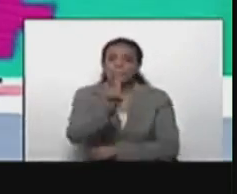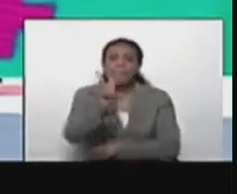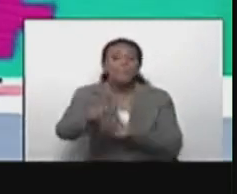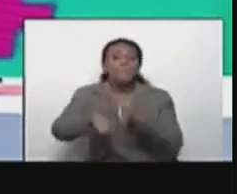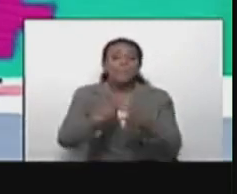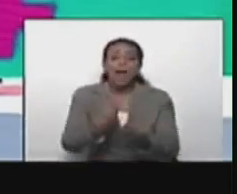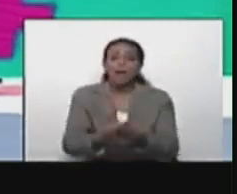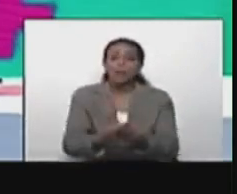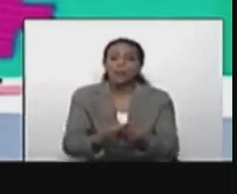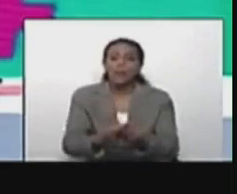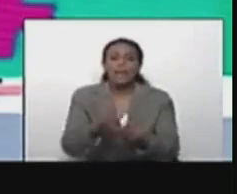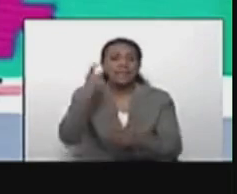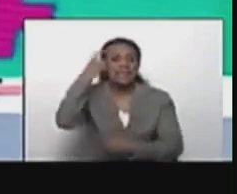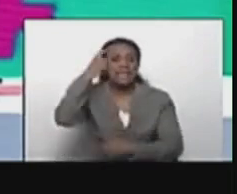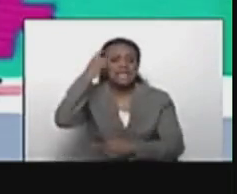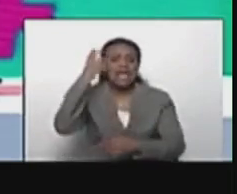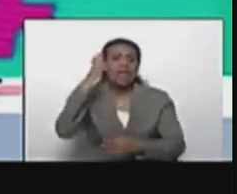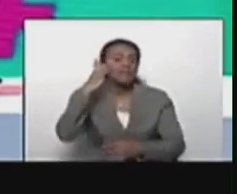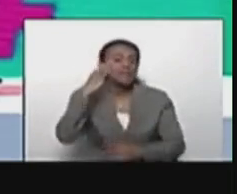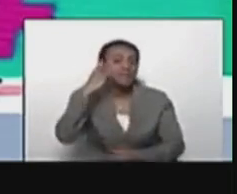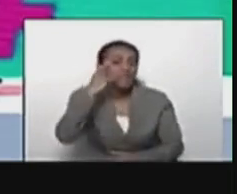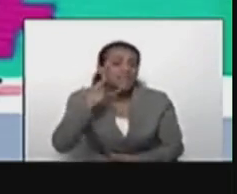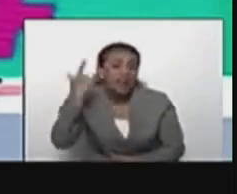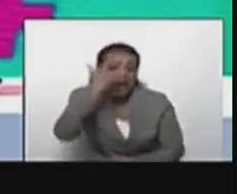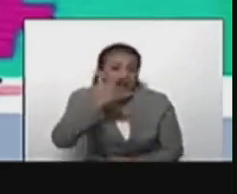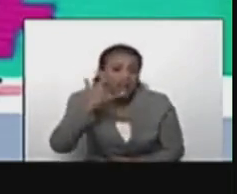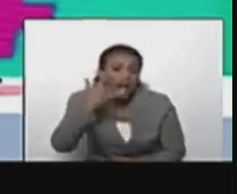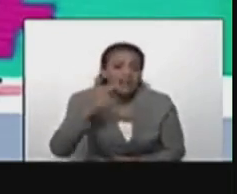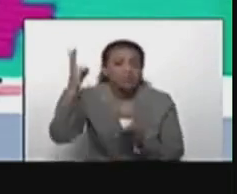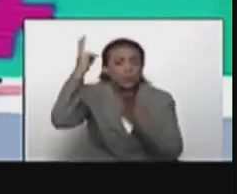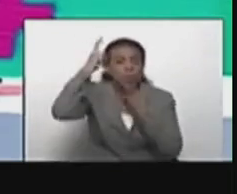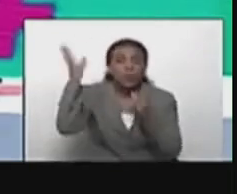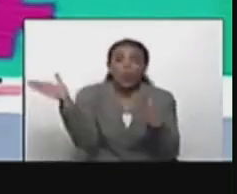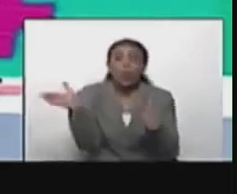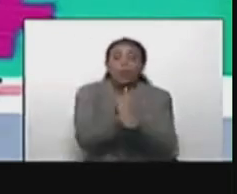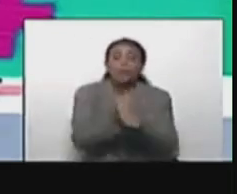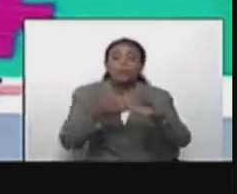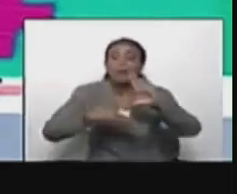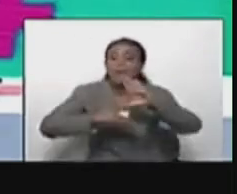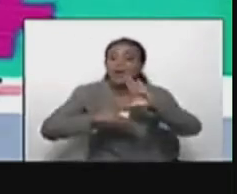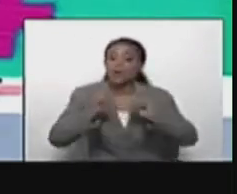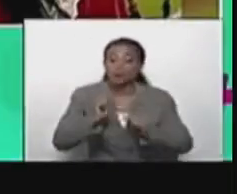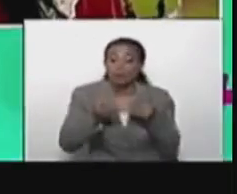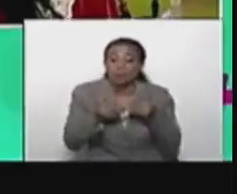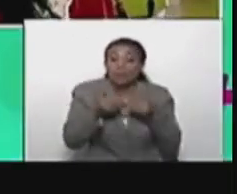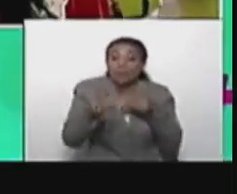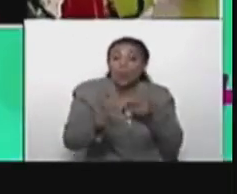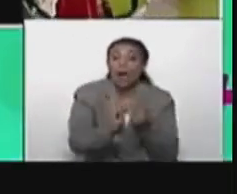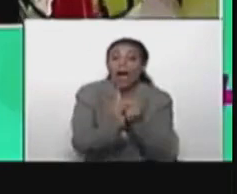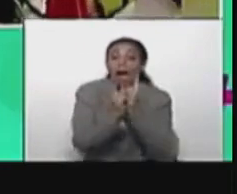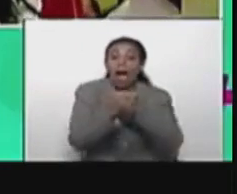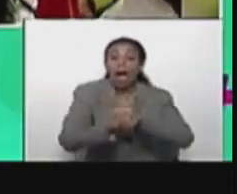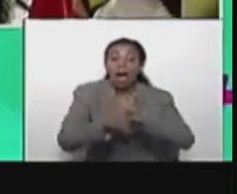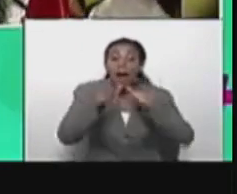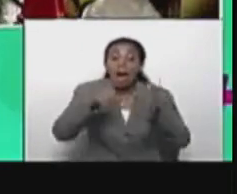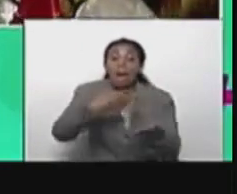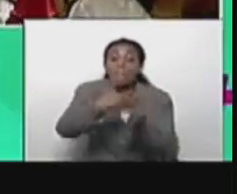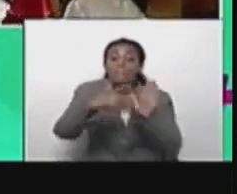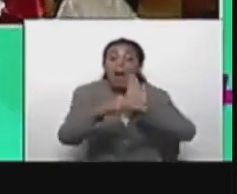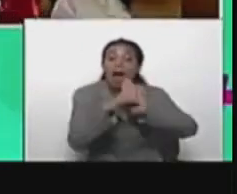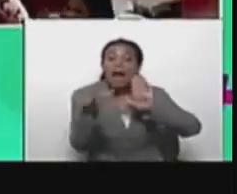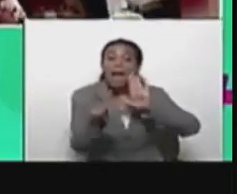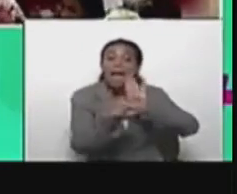nunca se celebrará el Día de la Raza ni el Día del Descubrimiento. A partir de ahora decreto el